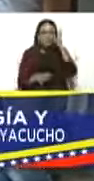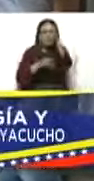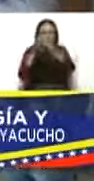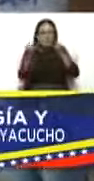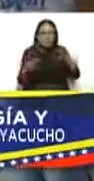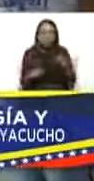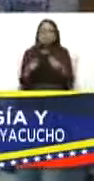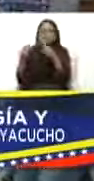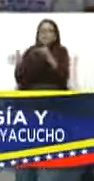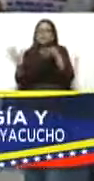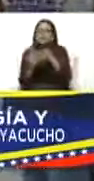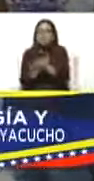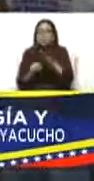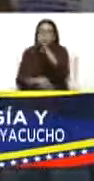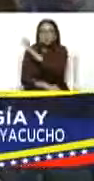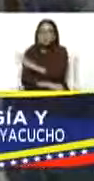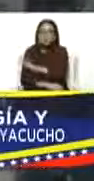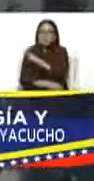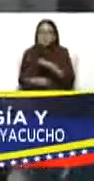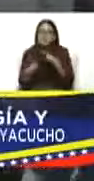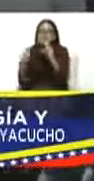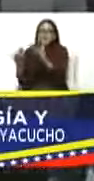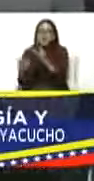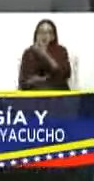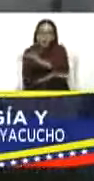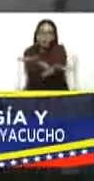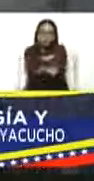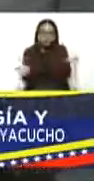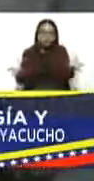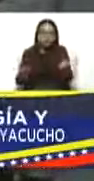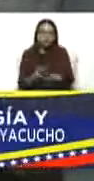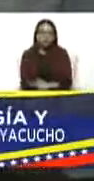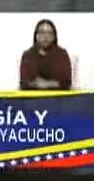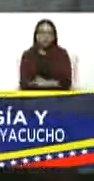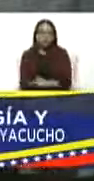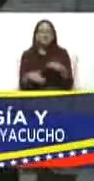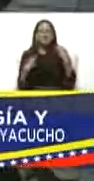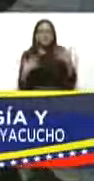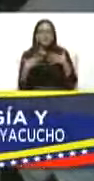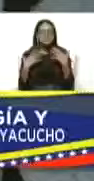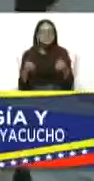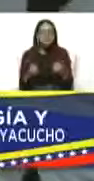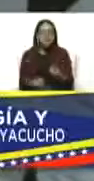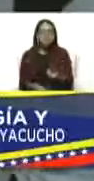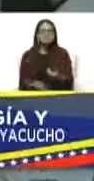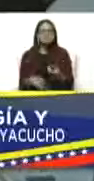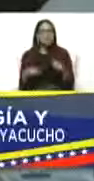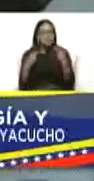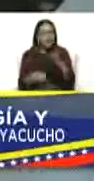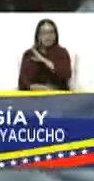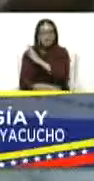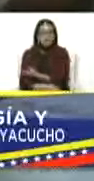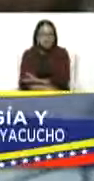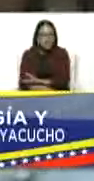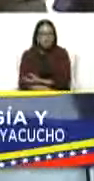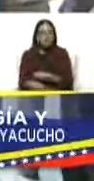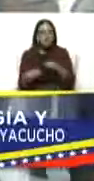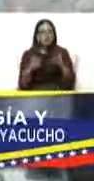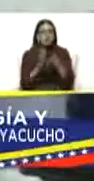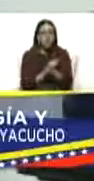a la Clínica Popular para todo el pueblo, recuperando la salud pública, fortaleciendo la salud